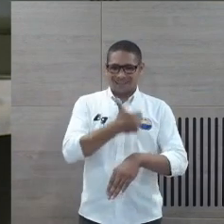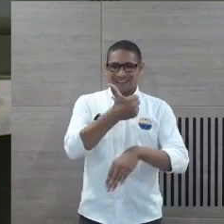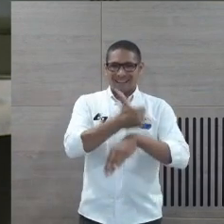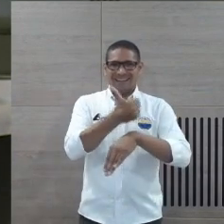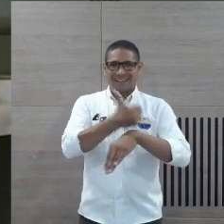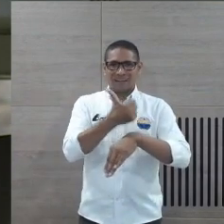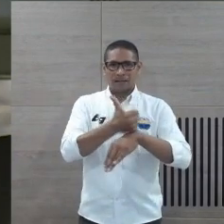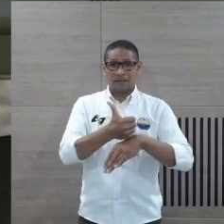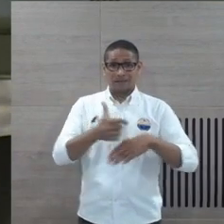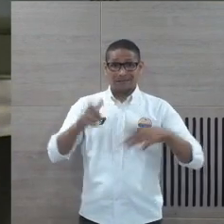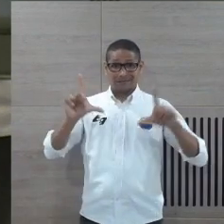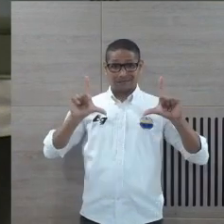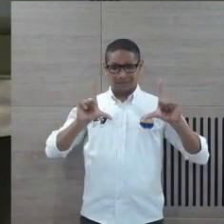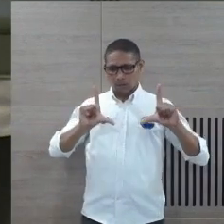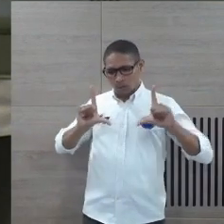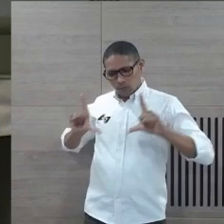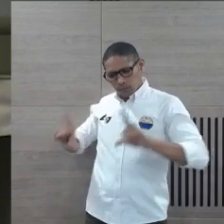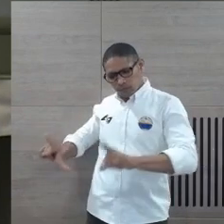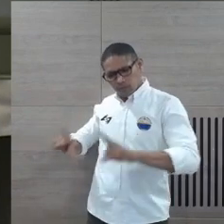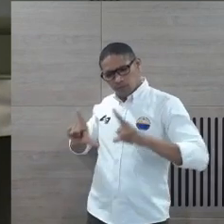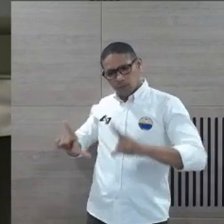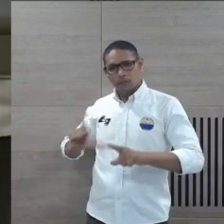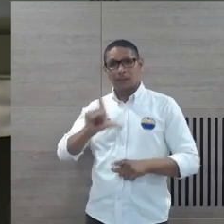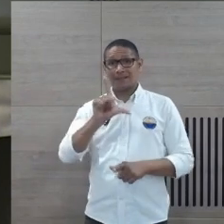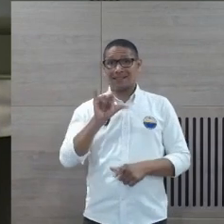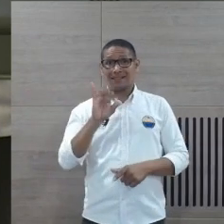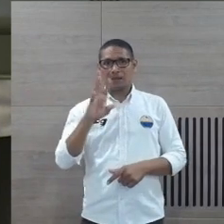de los graduados.